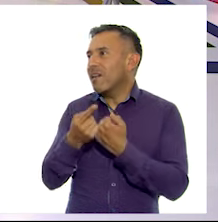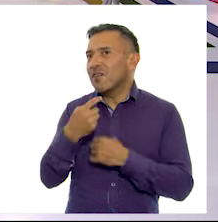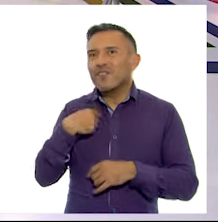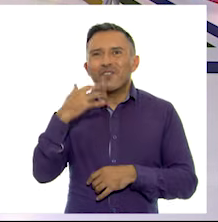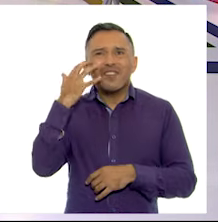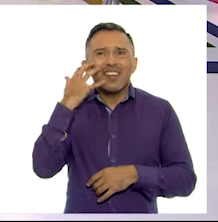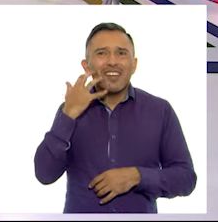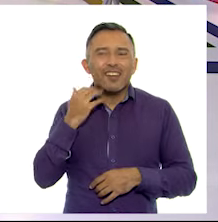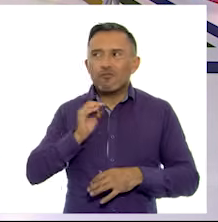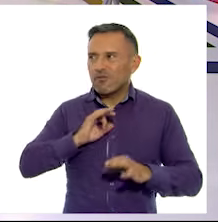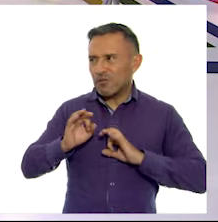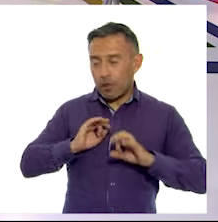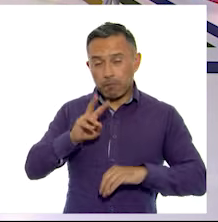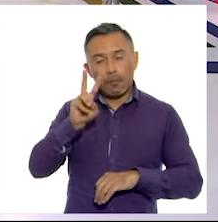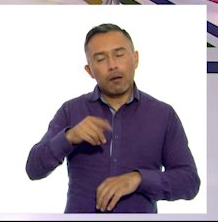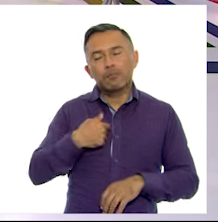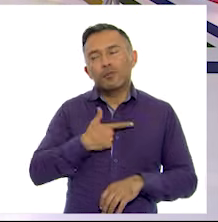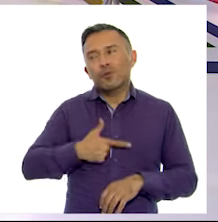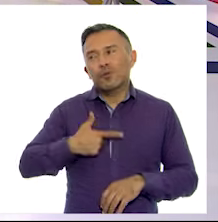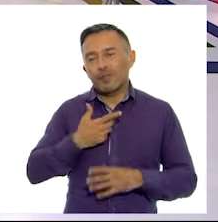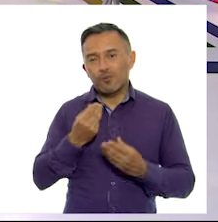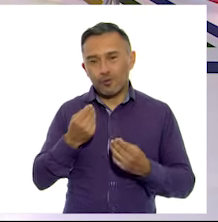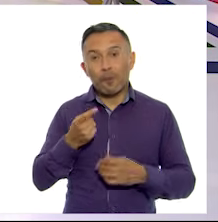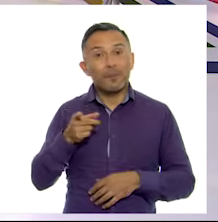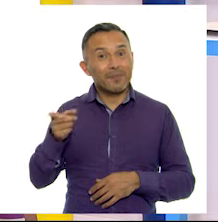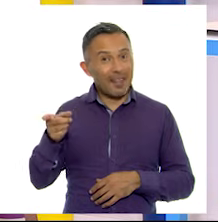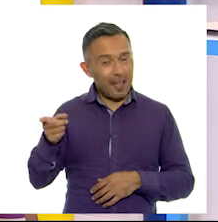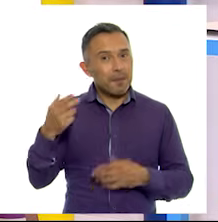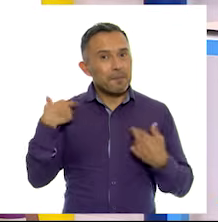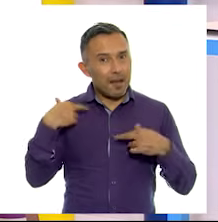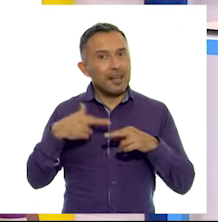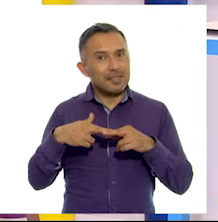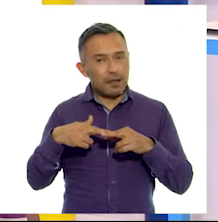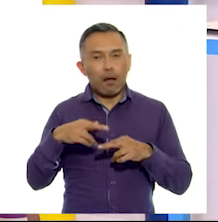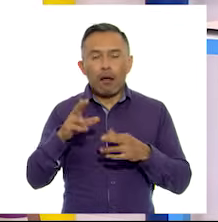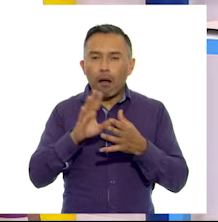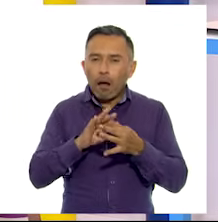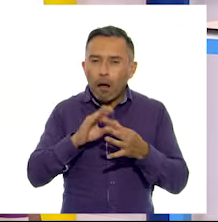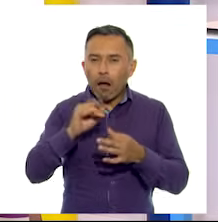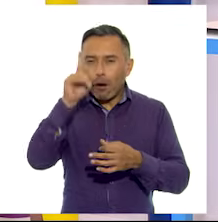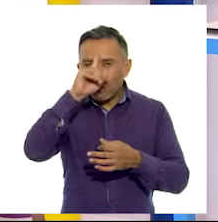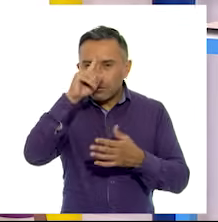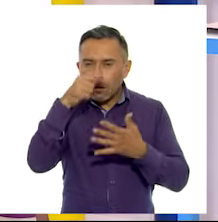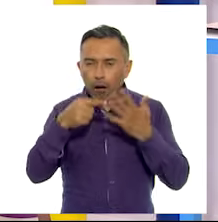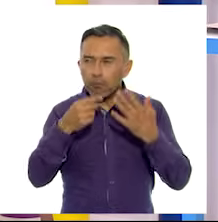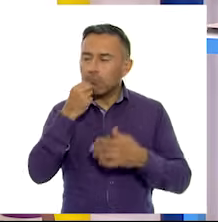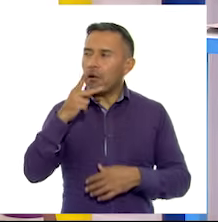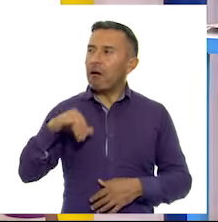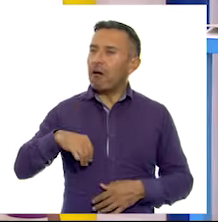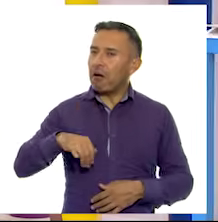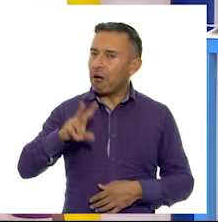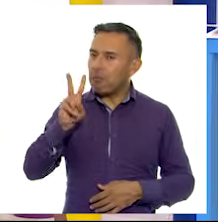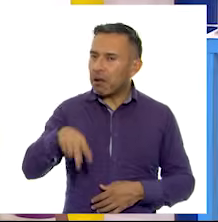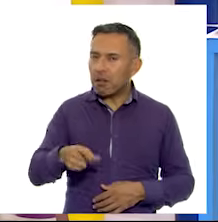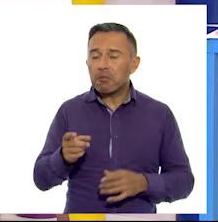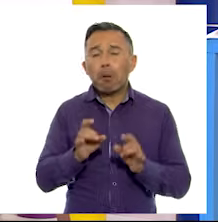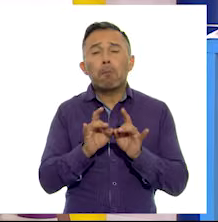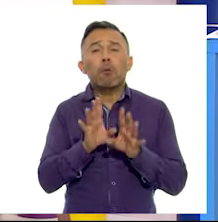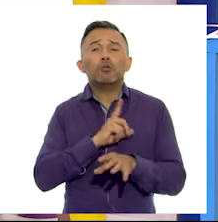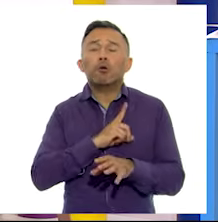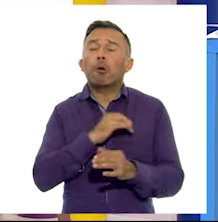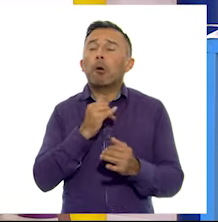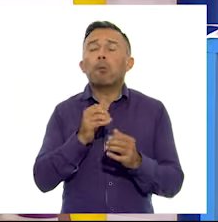me gustan mucho. Y muy interesantes las recomendaciones que nos dio la maestra. La verdad, niñas y niños, si se pueden dar cuenta, no hay accidentes como